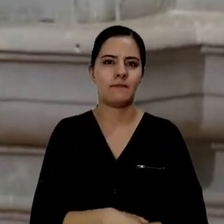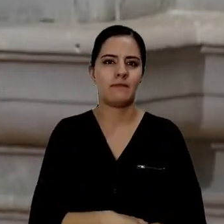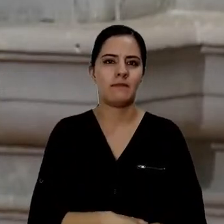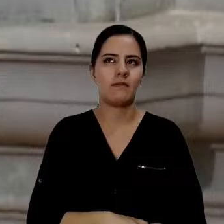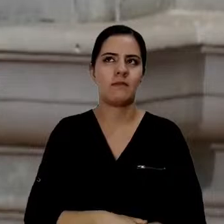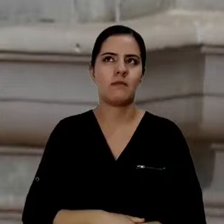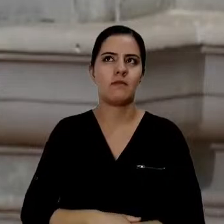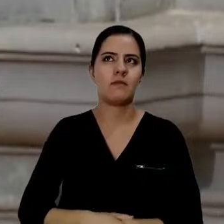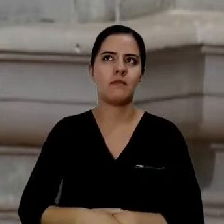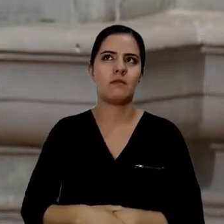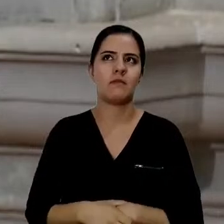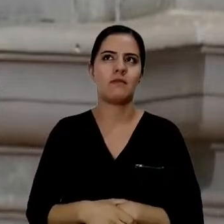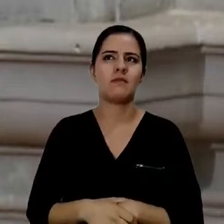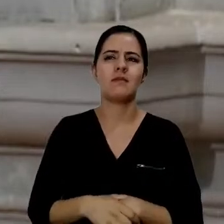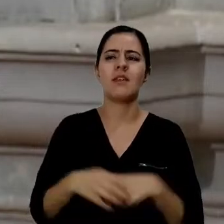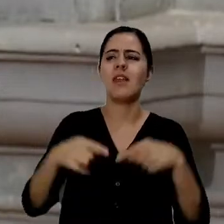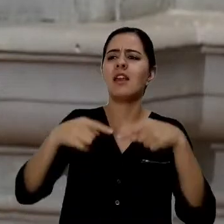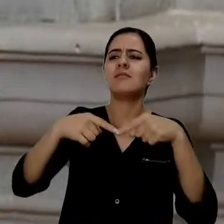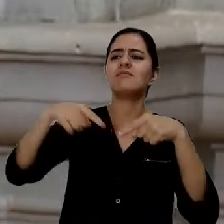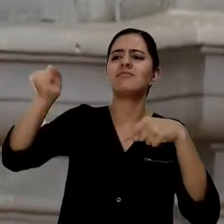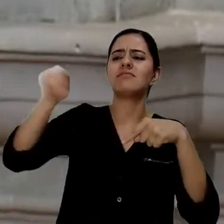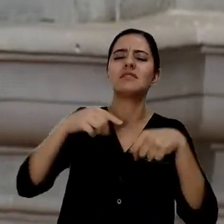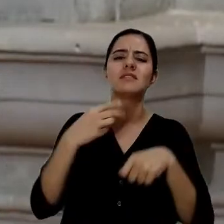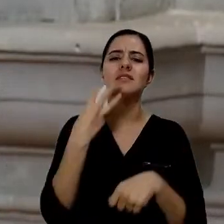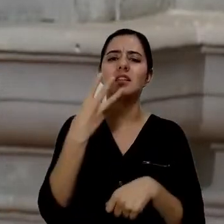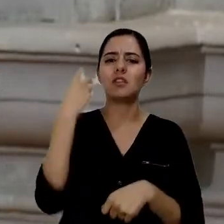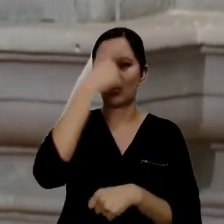a 3 horas y media de aquí donde estamos,